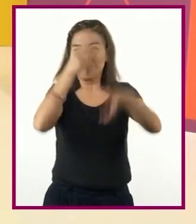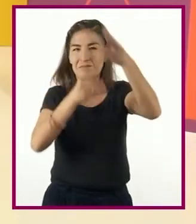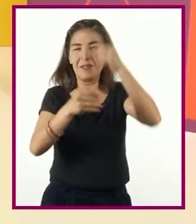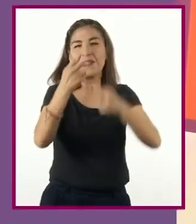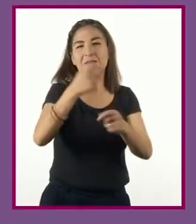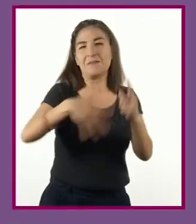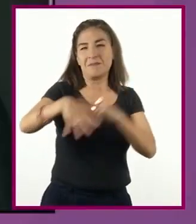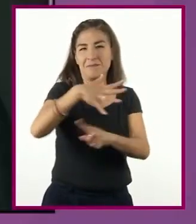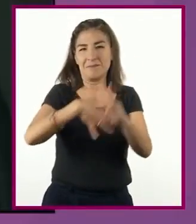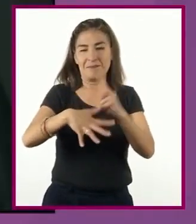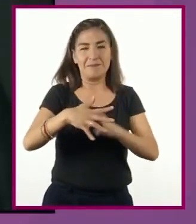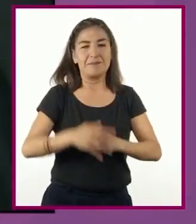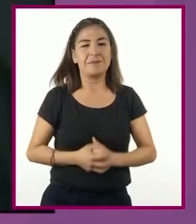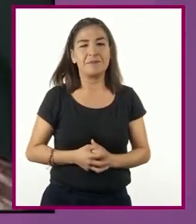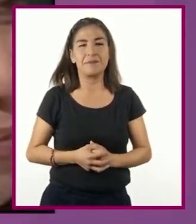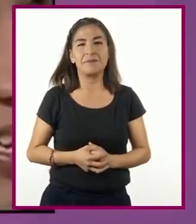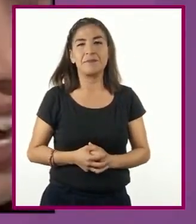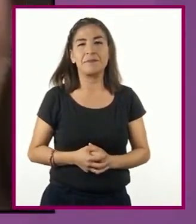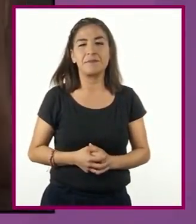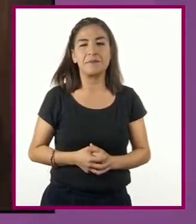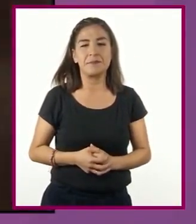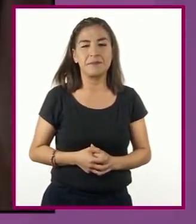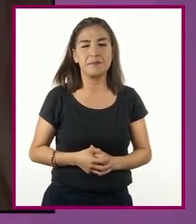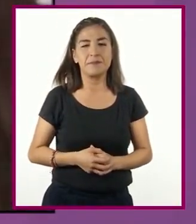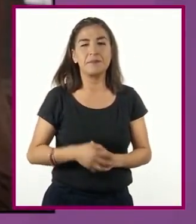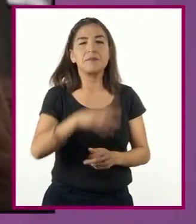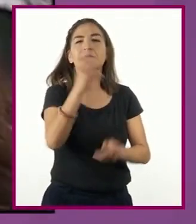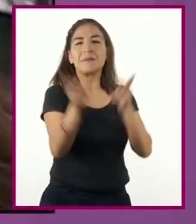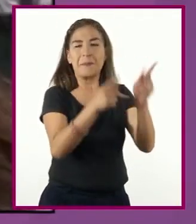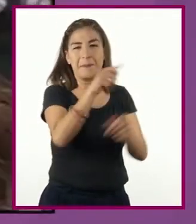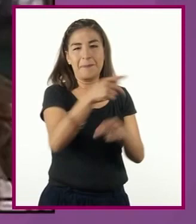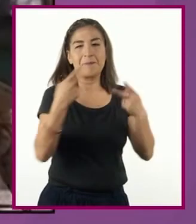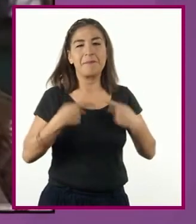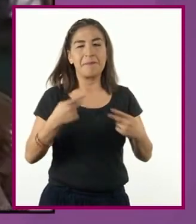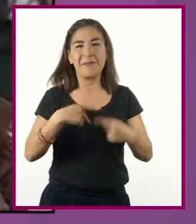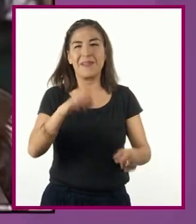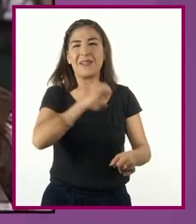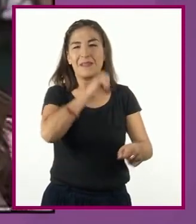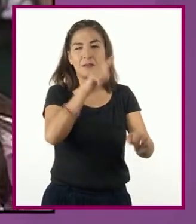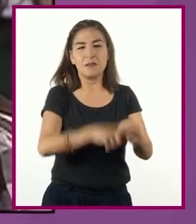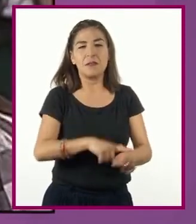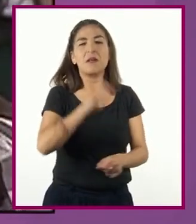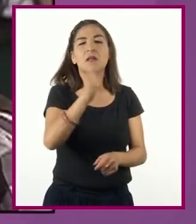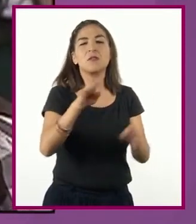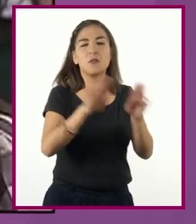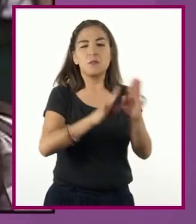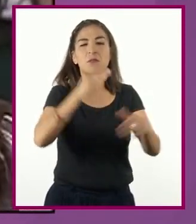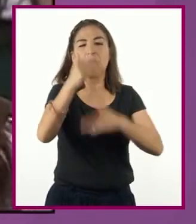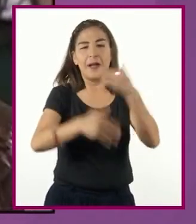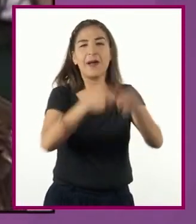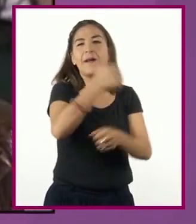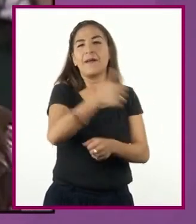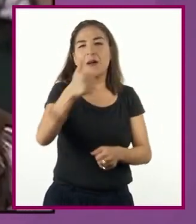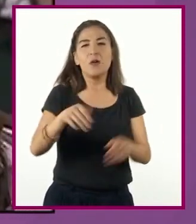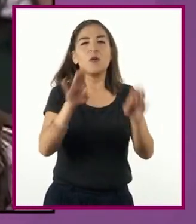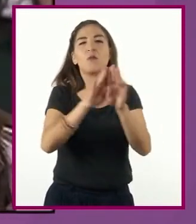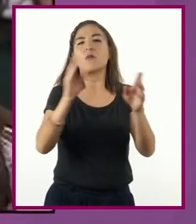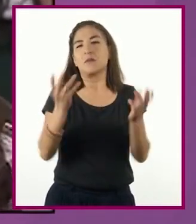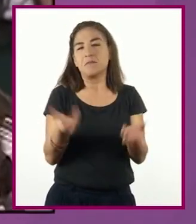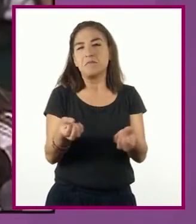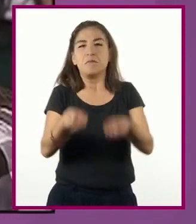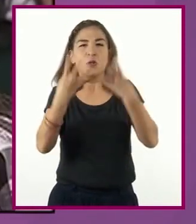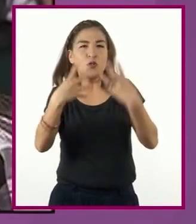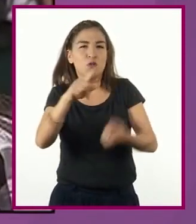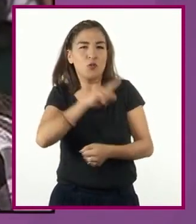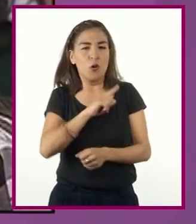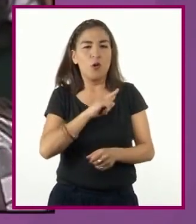entornos. Para los especialistas, la identidad es algo que construimos cada quien de manera individual o